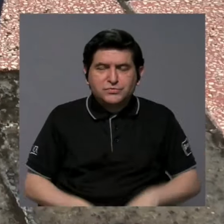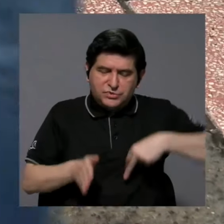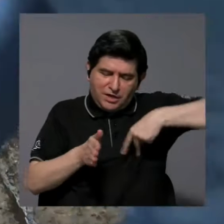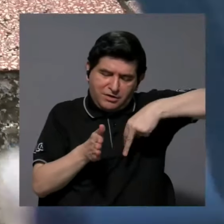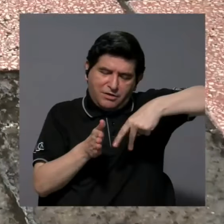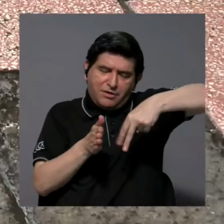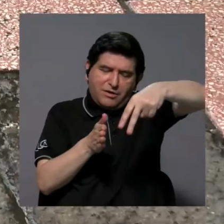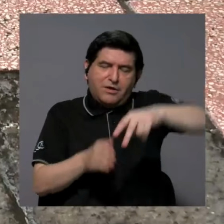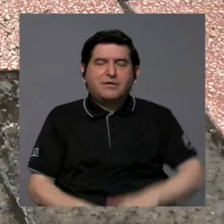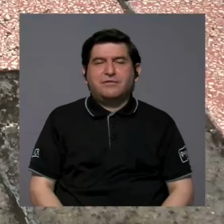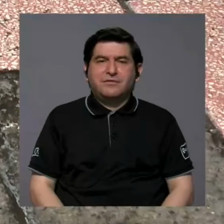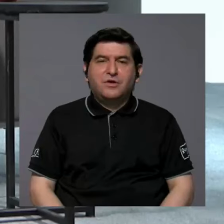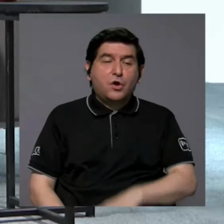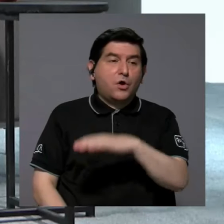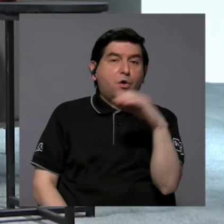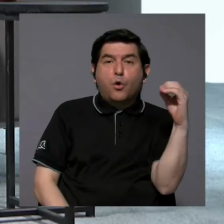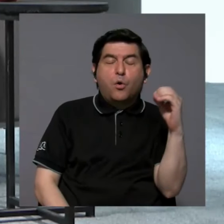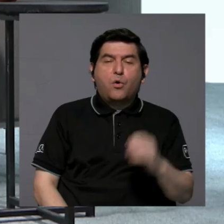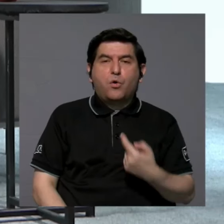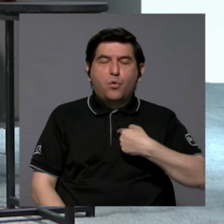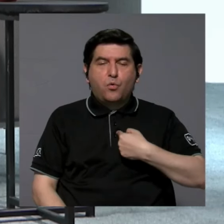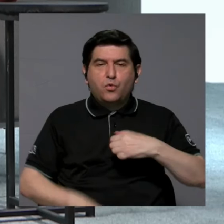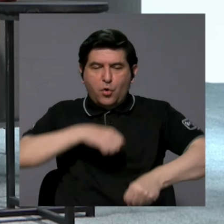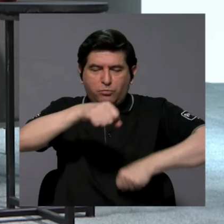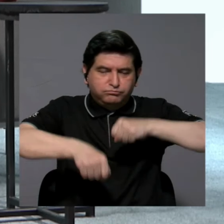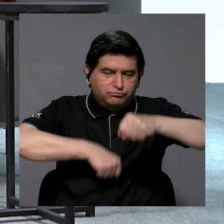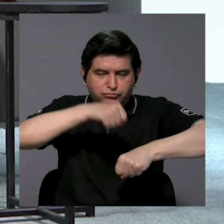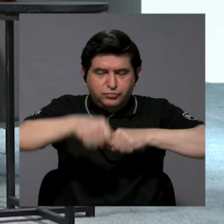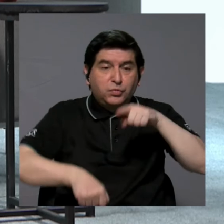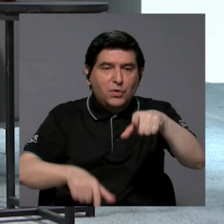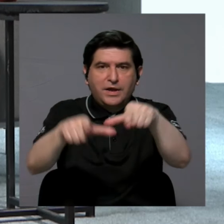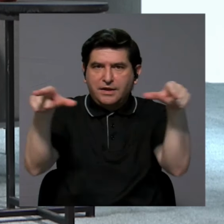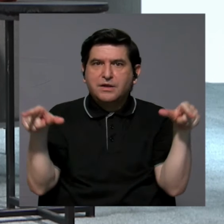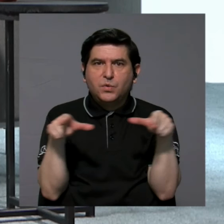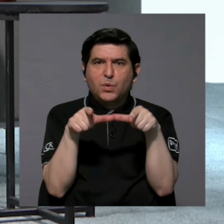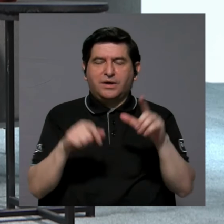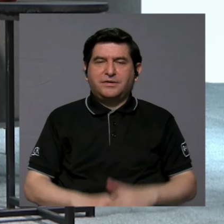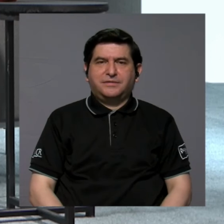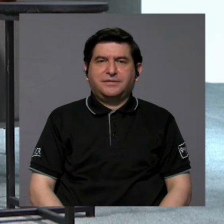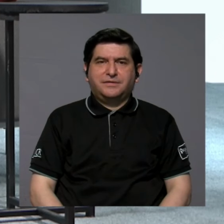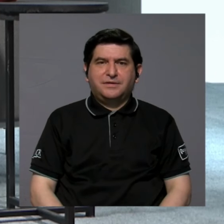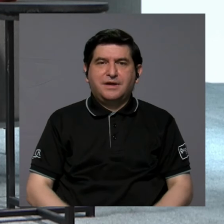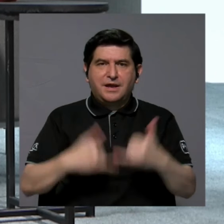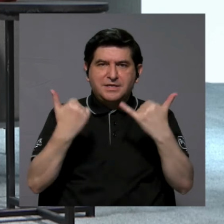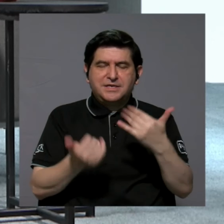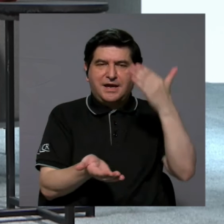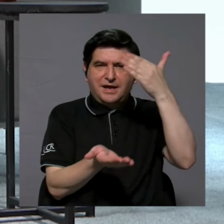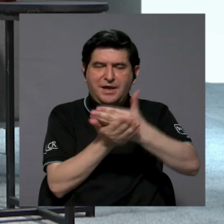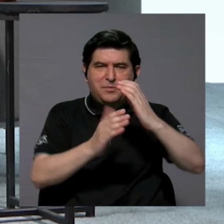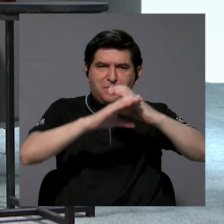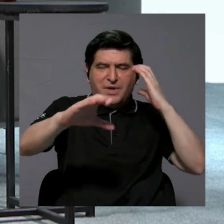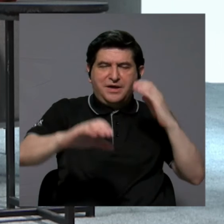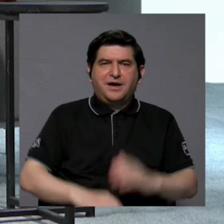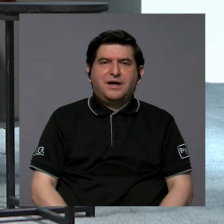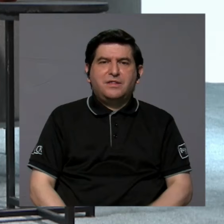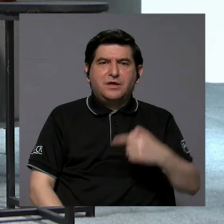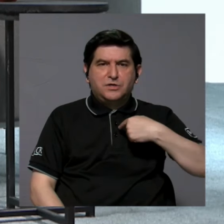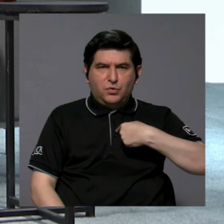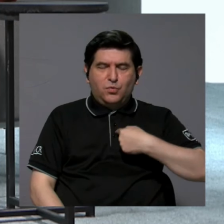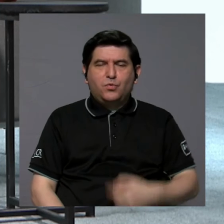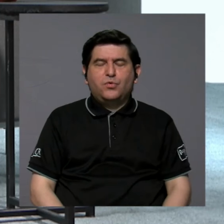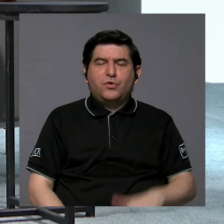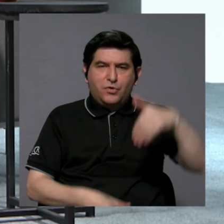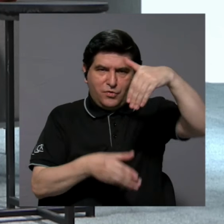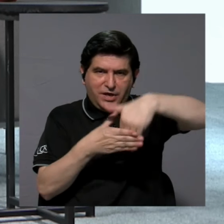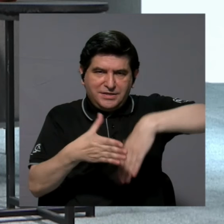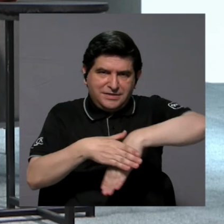la acera, al caminar o al rodar en ese lugar, al llegar a una parada de autobús, al subir